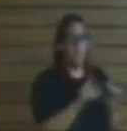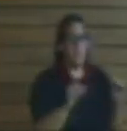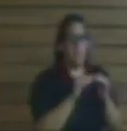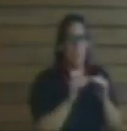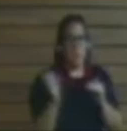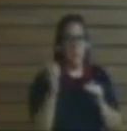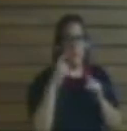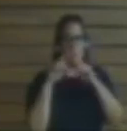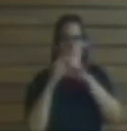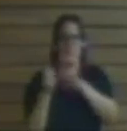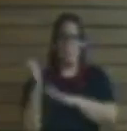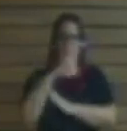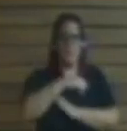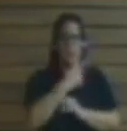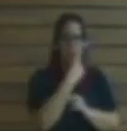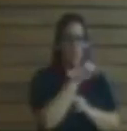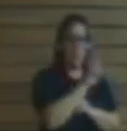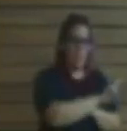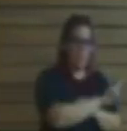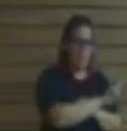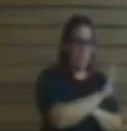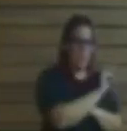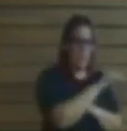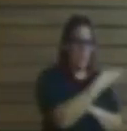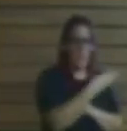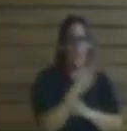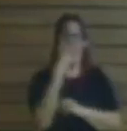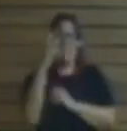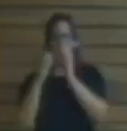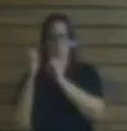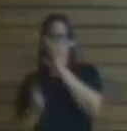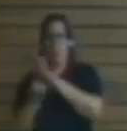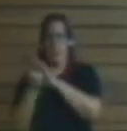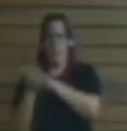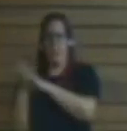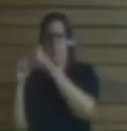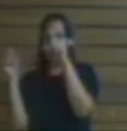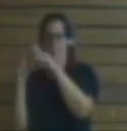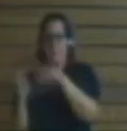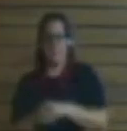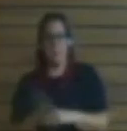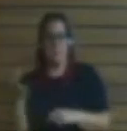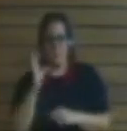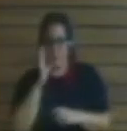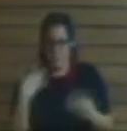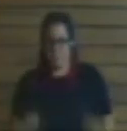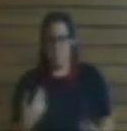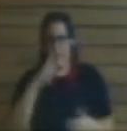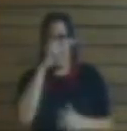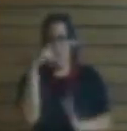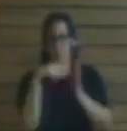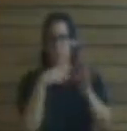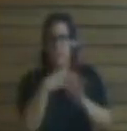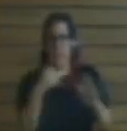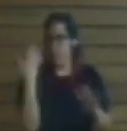momento. 2,2 de PIB, 3% creación de empresas. ¿Qué ocurre? Que vamos al año 2016, que es el